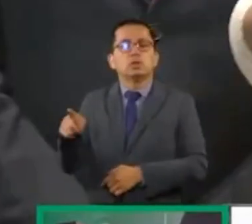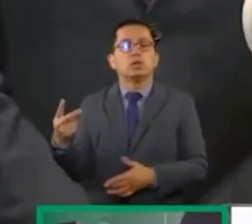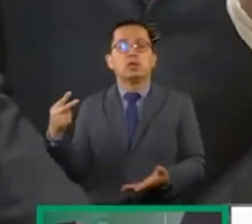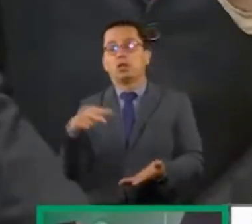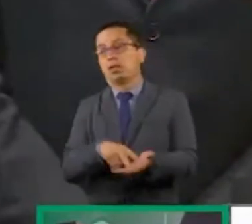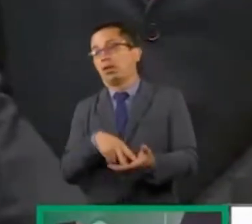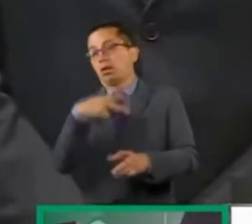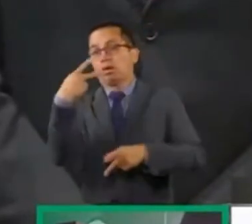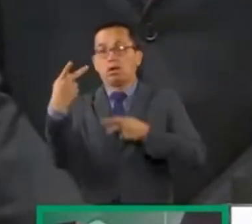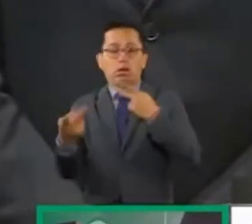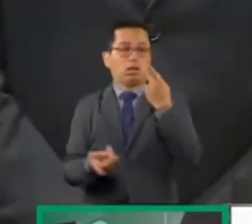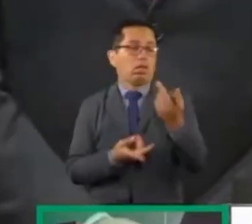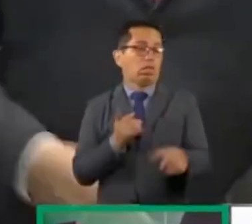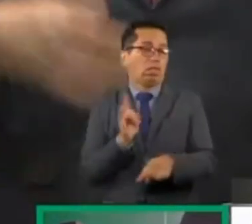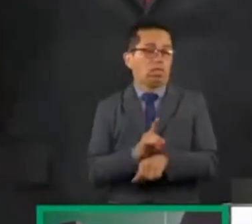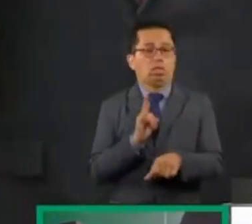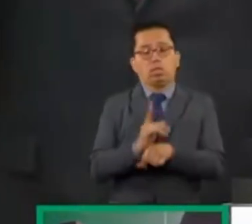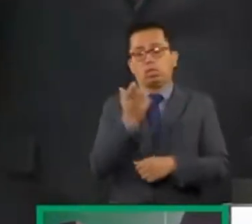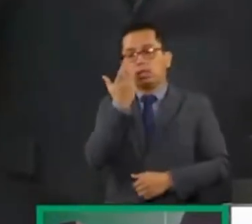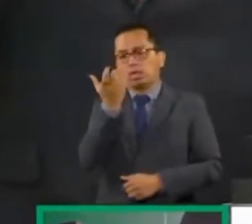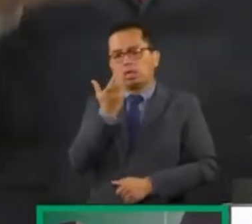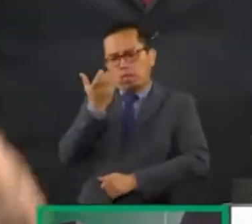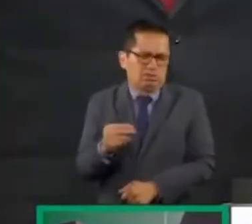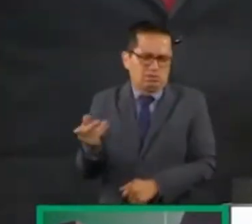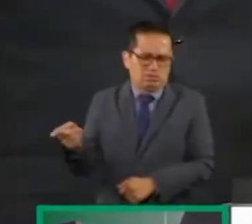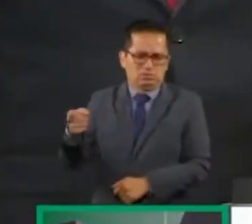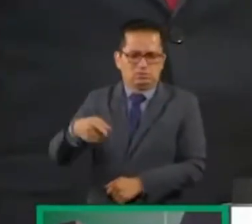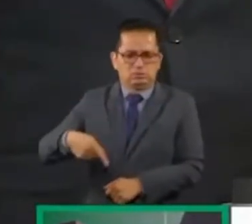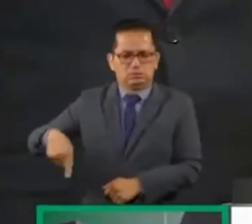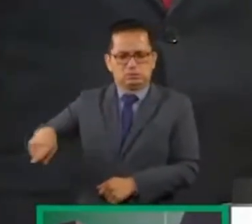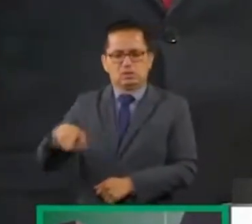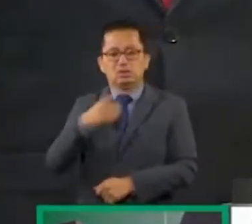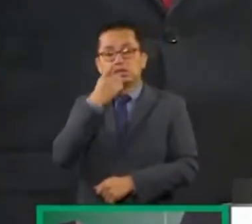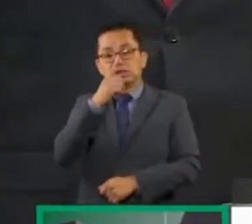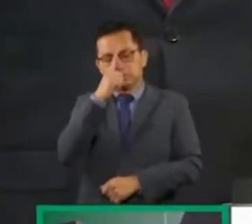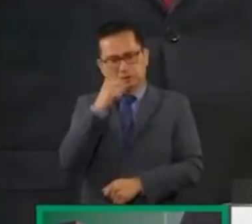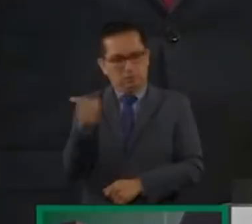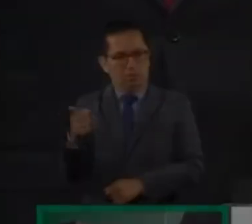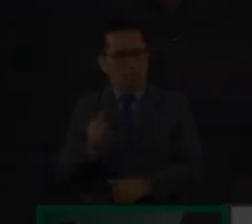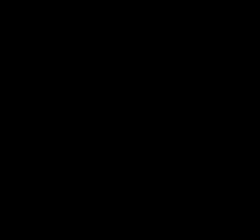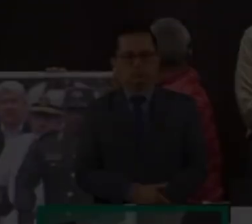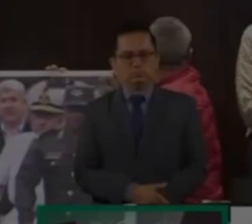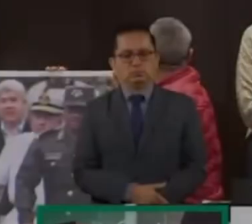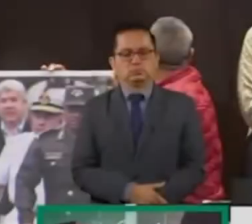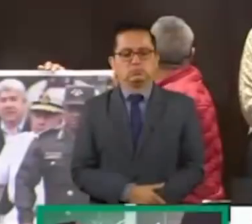querer disfrazar sus discursos de un cálculo político.